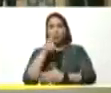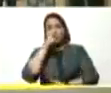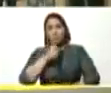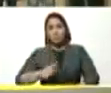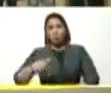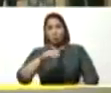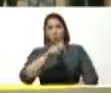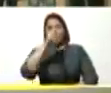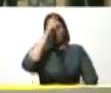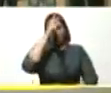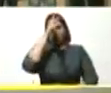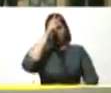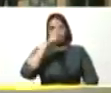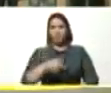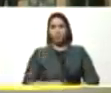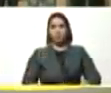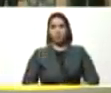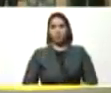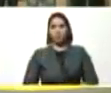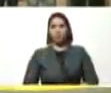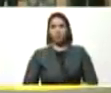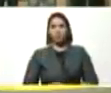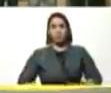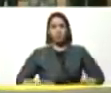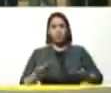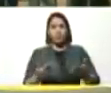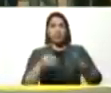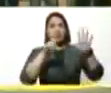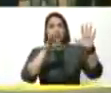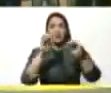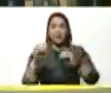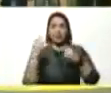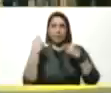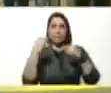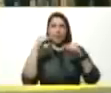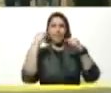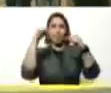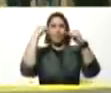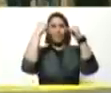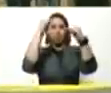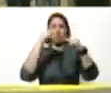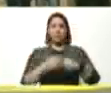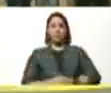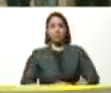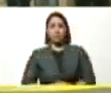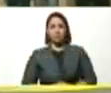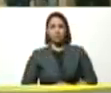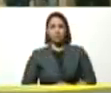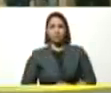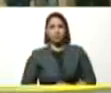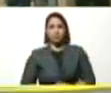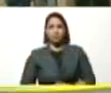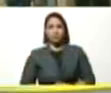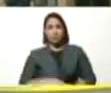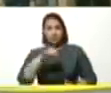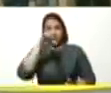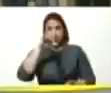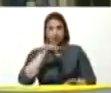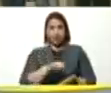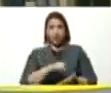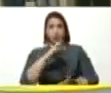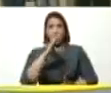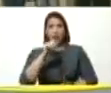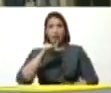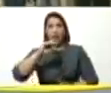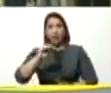Falcón. Vamos a entregar 60 apartamentos en el urbanismo conjunto residencial Ciudad Caquetío